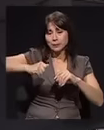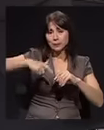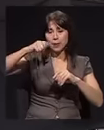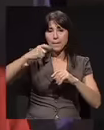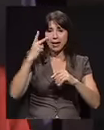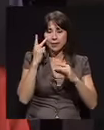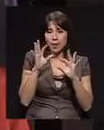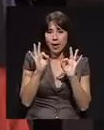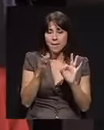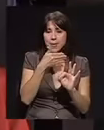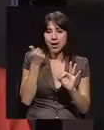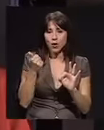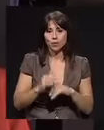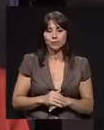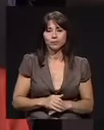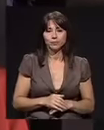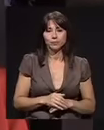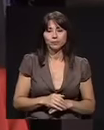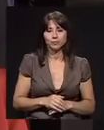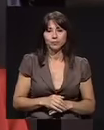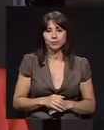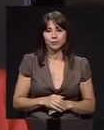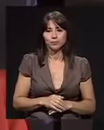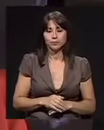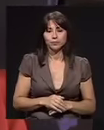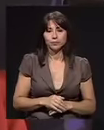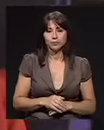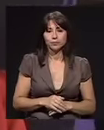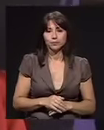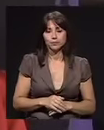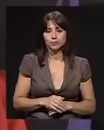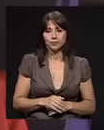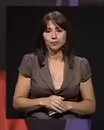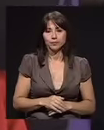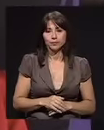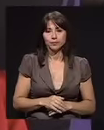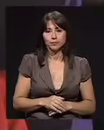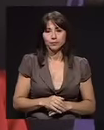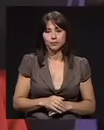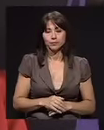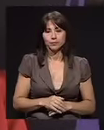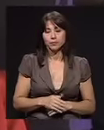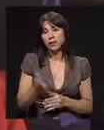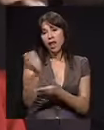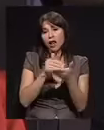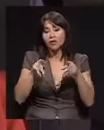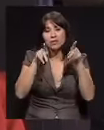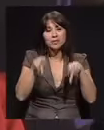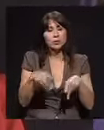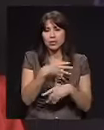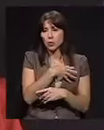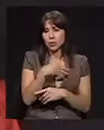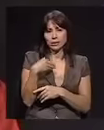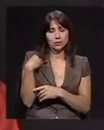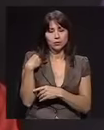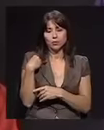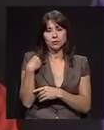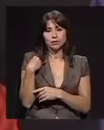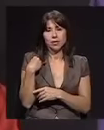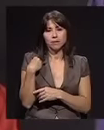corte se vea mejor. El volumen se da en la parte de arriba, nada más. Porque también hay personas que no les